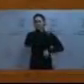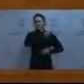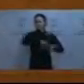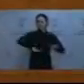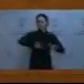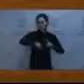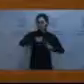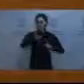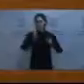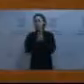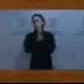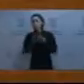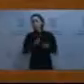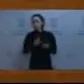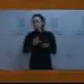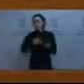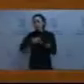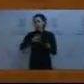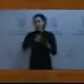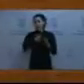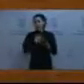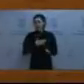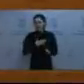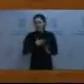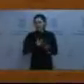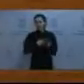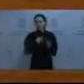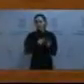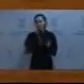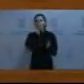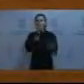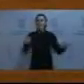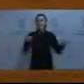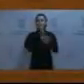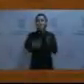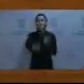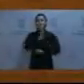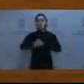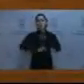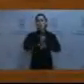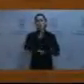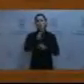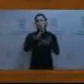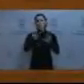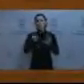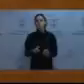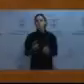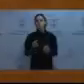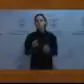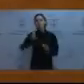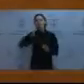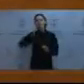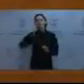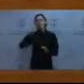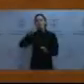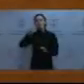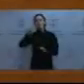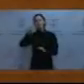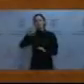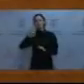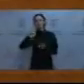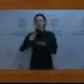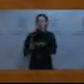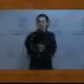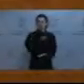plan. Entonces me dio a mí mismo lugar a confusión la palabra plan y fui a donde hay que buscarlo, que es a la Academia de la Lengua. Y la segunda acepción de plan, que